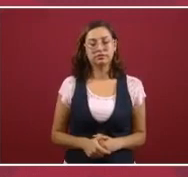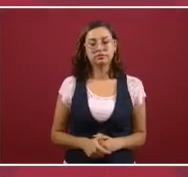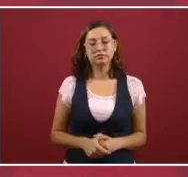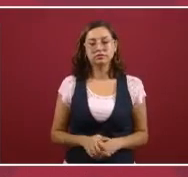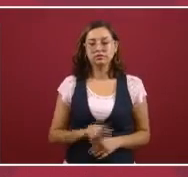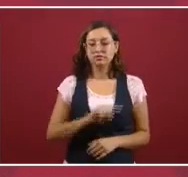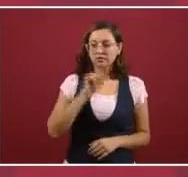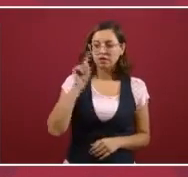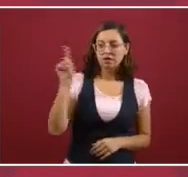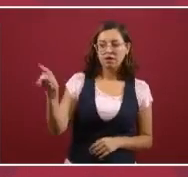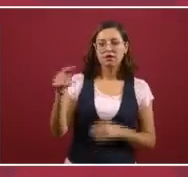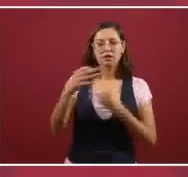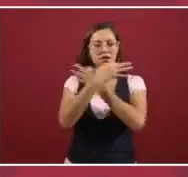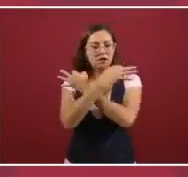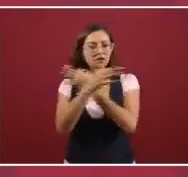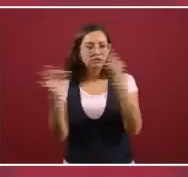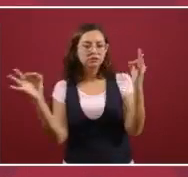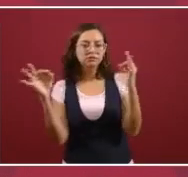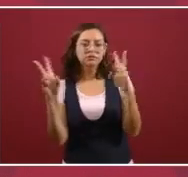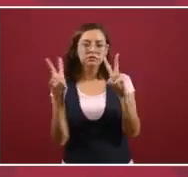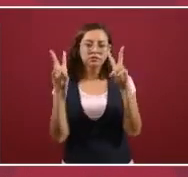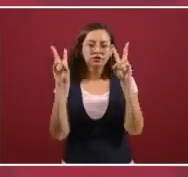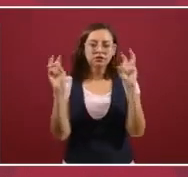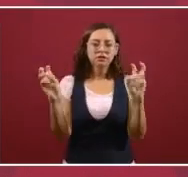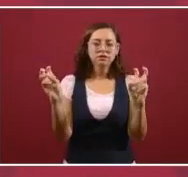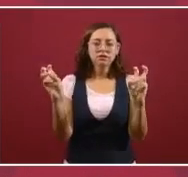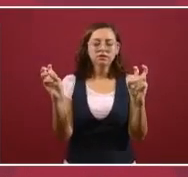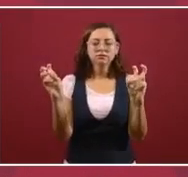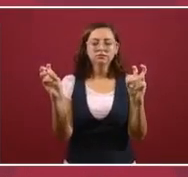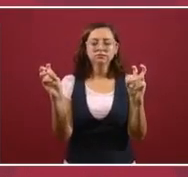dio a conocer que se trataba de